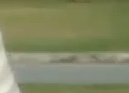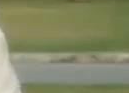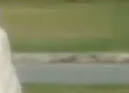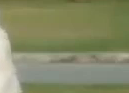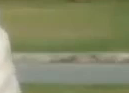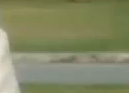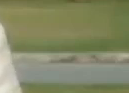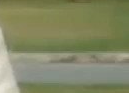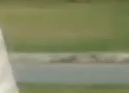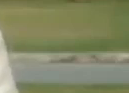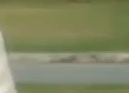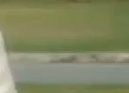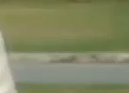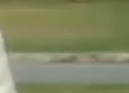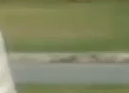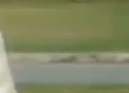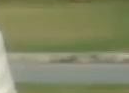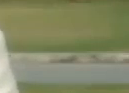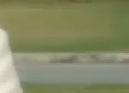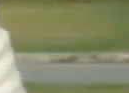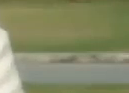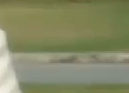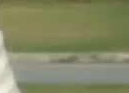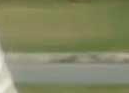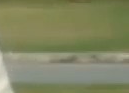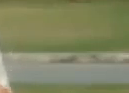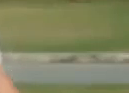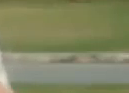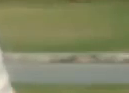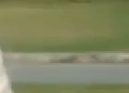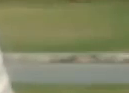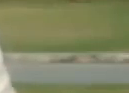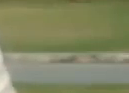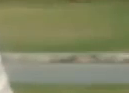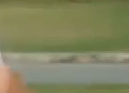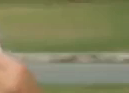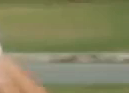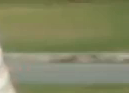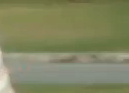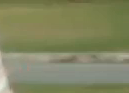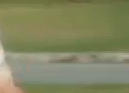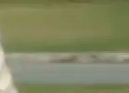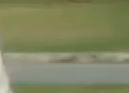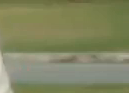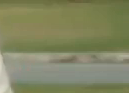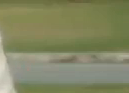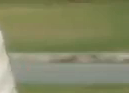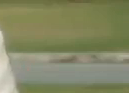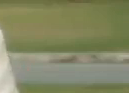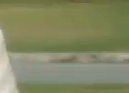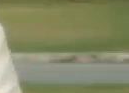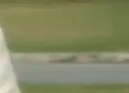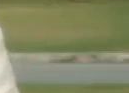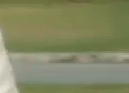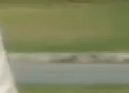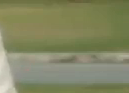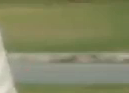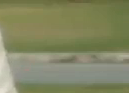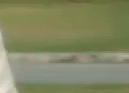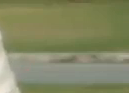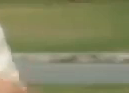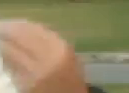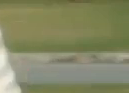ustedes cómo han sido estos 18 años de trabajo, de concertación política, de debate, en qué se ha convertido el